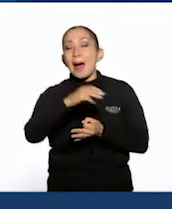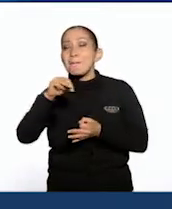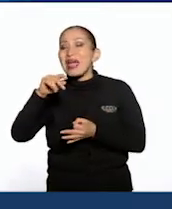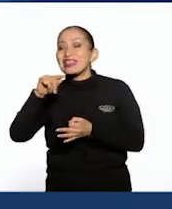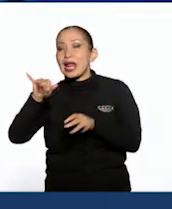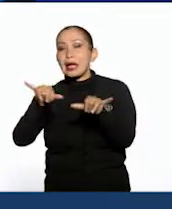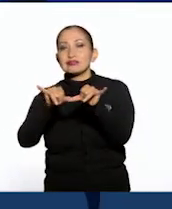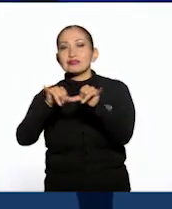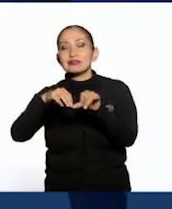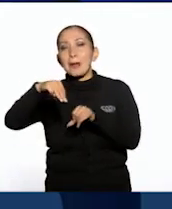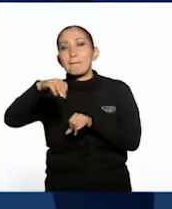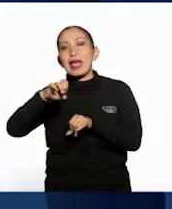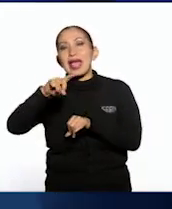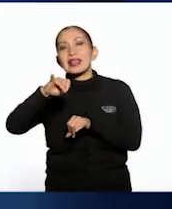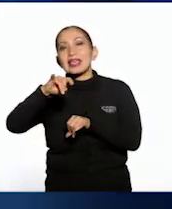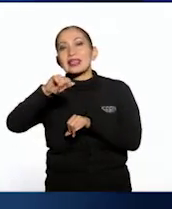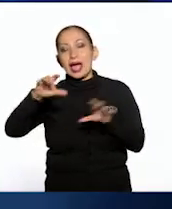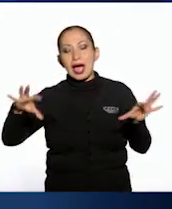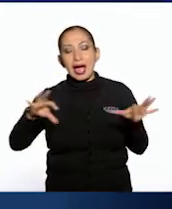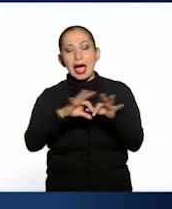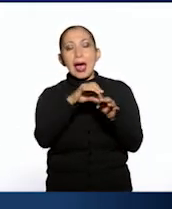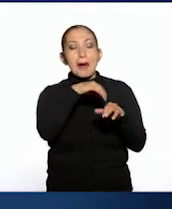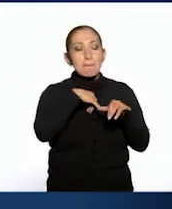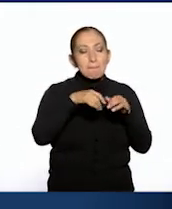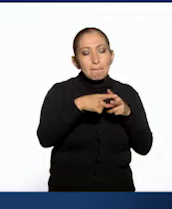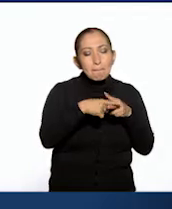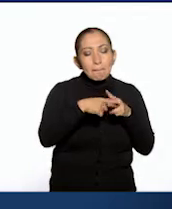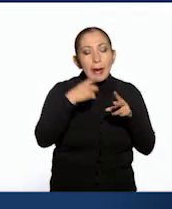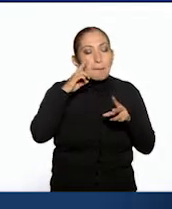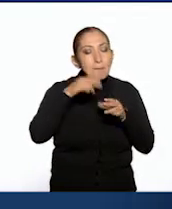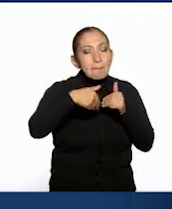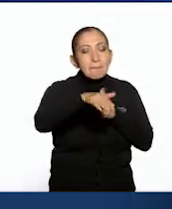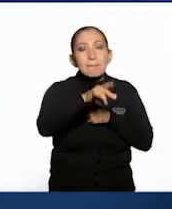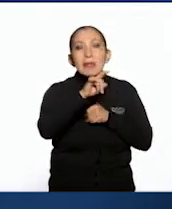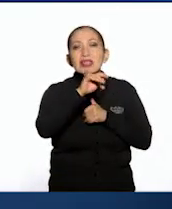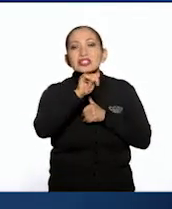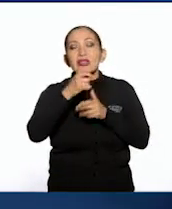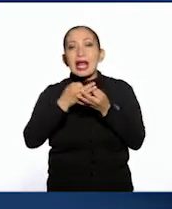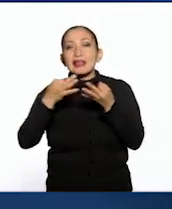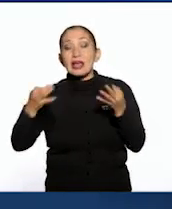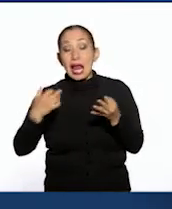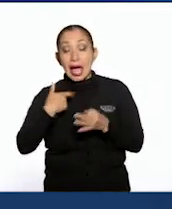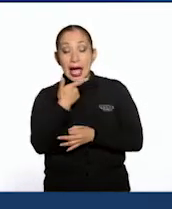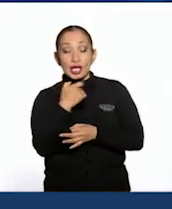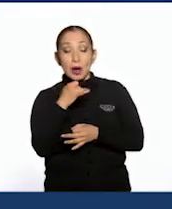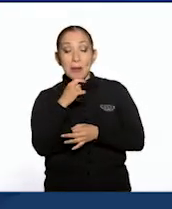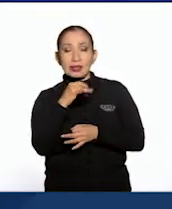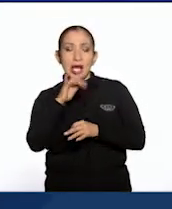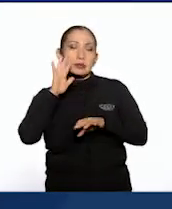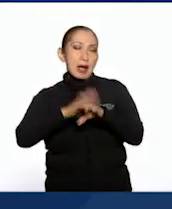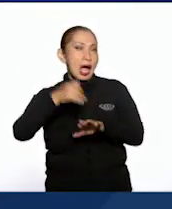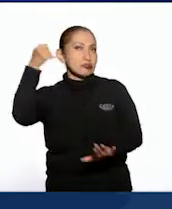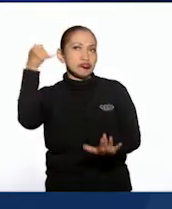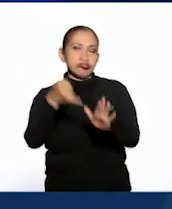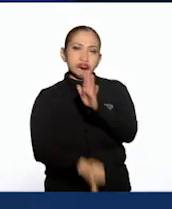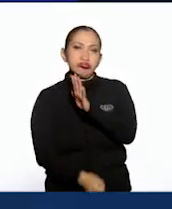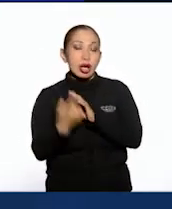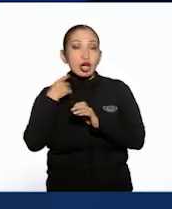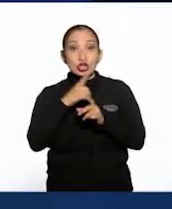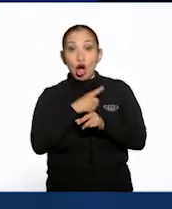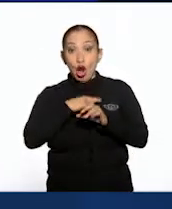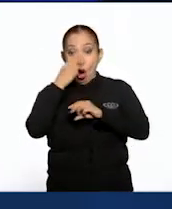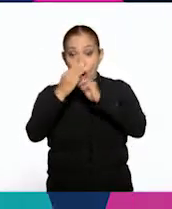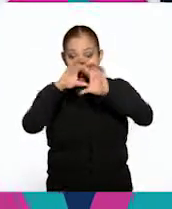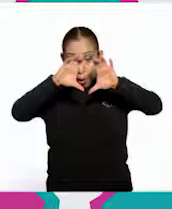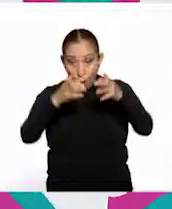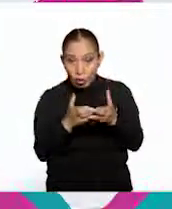metría, medida, es decir, medición de la tierra. Claro que la geometría es mucho más que la medición de